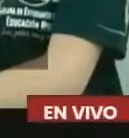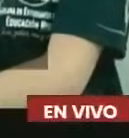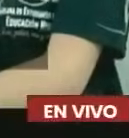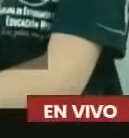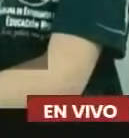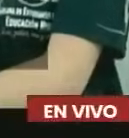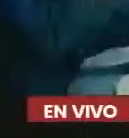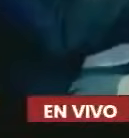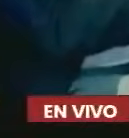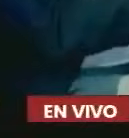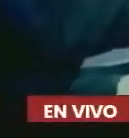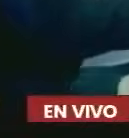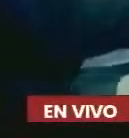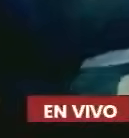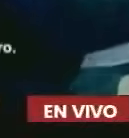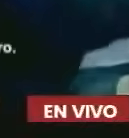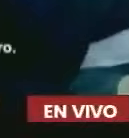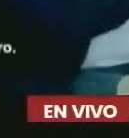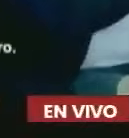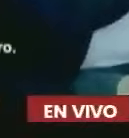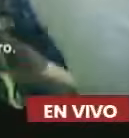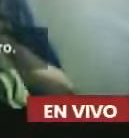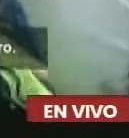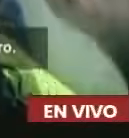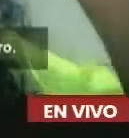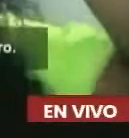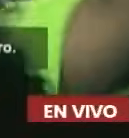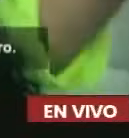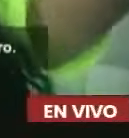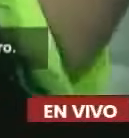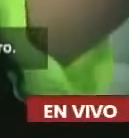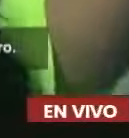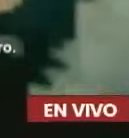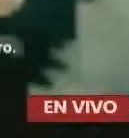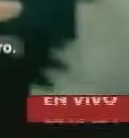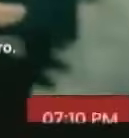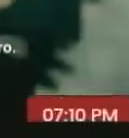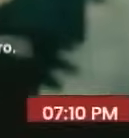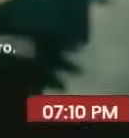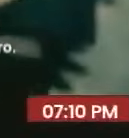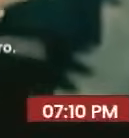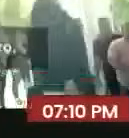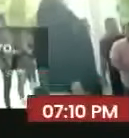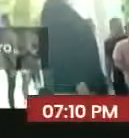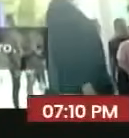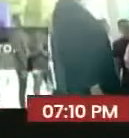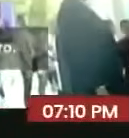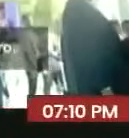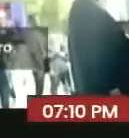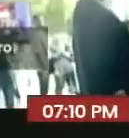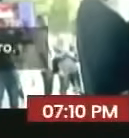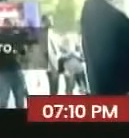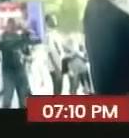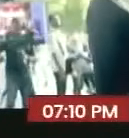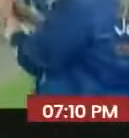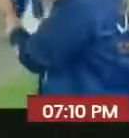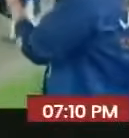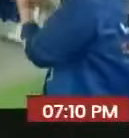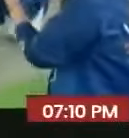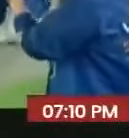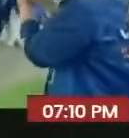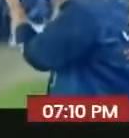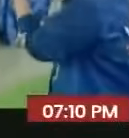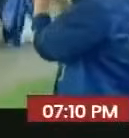unión, votando por lo que es nuestro, porque el Esequibo es... ¡El Esequibo es...